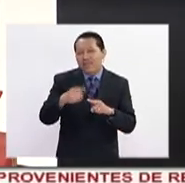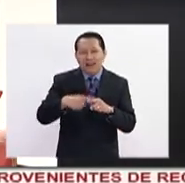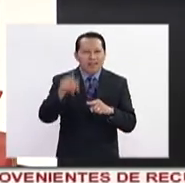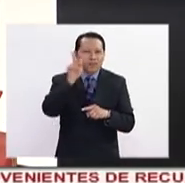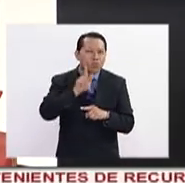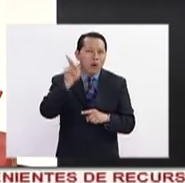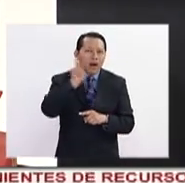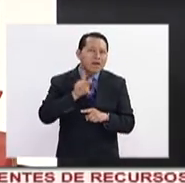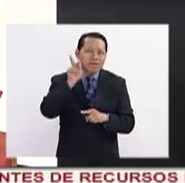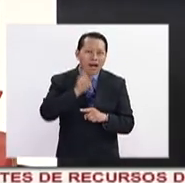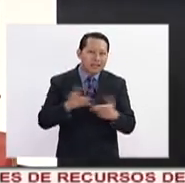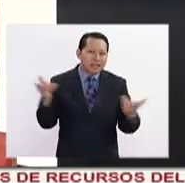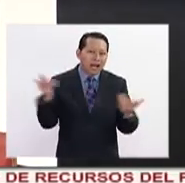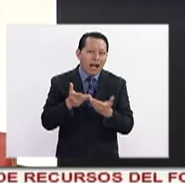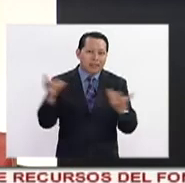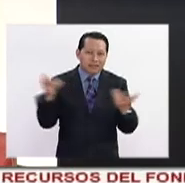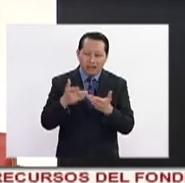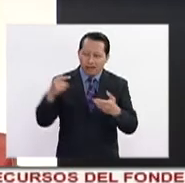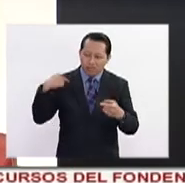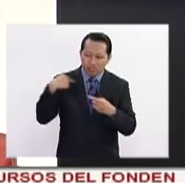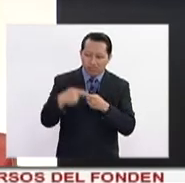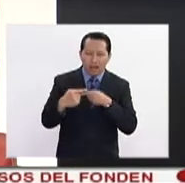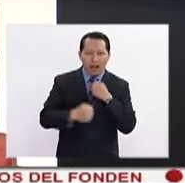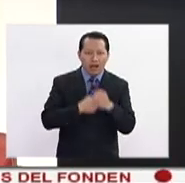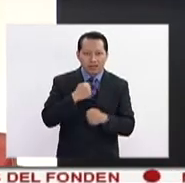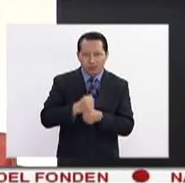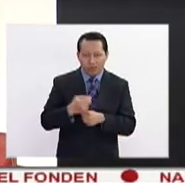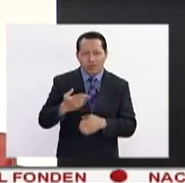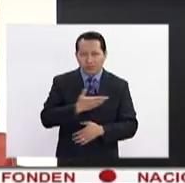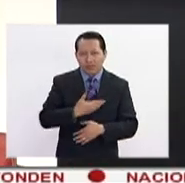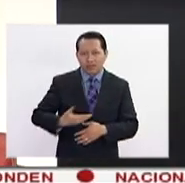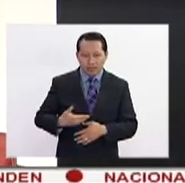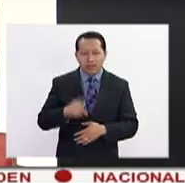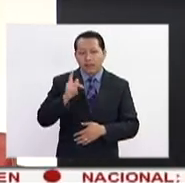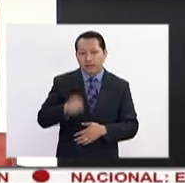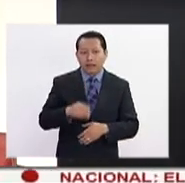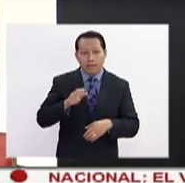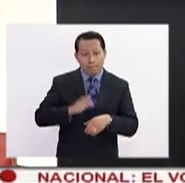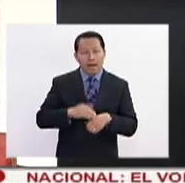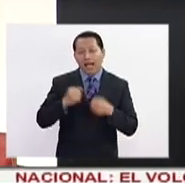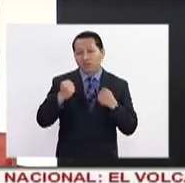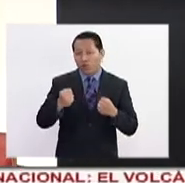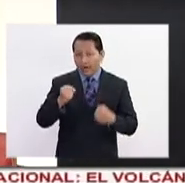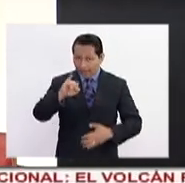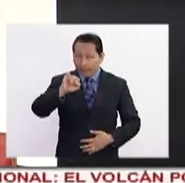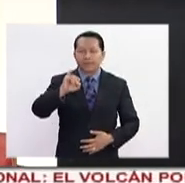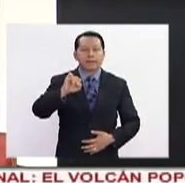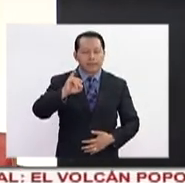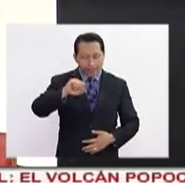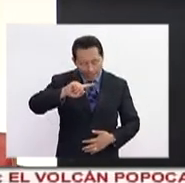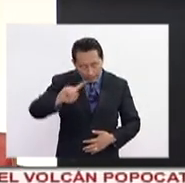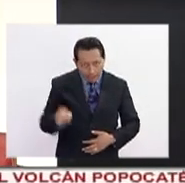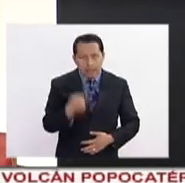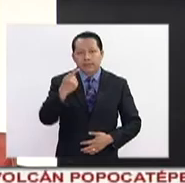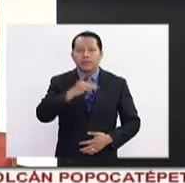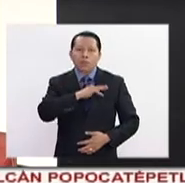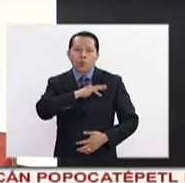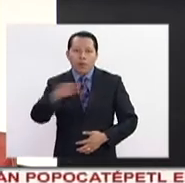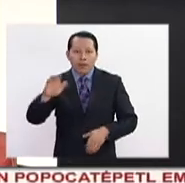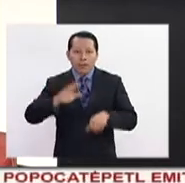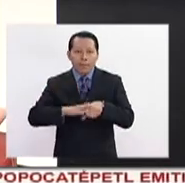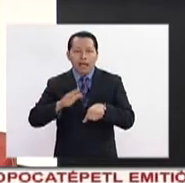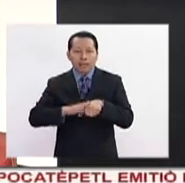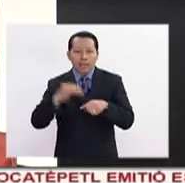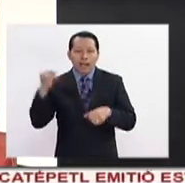de pues, los últimos años Kim Jong-un. Se trata del más poderoso, efectivamente, de mayor alcance y de